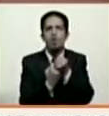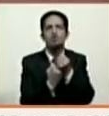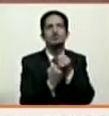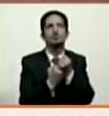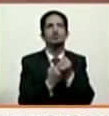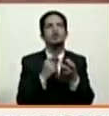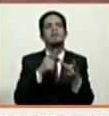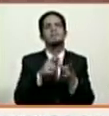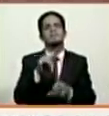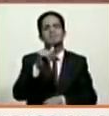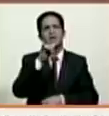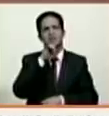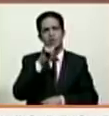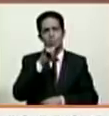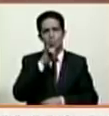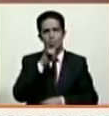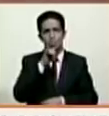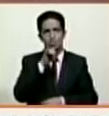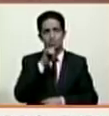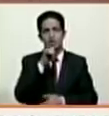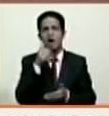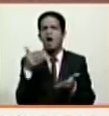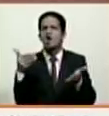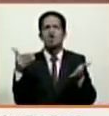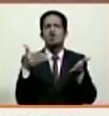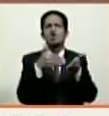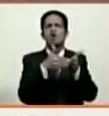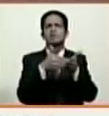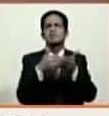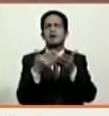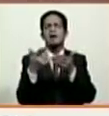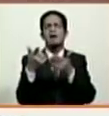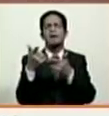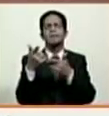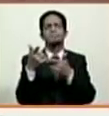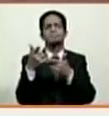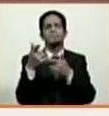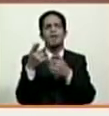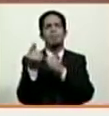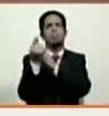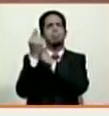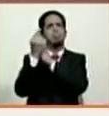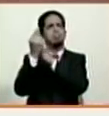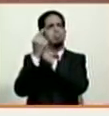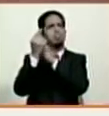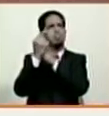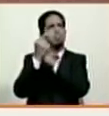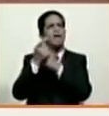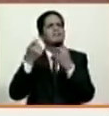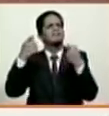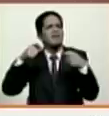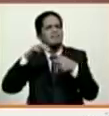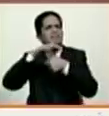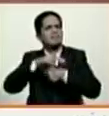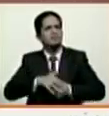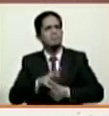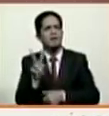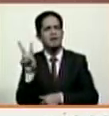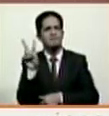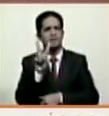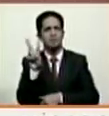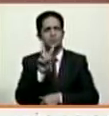de denuncia contra la agresión brutal a la que se intenta someter al pueblo